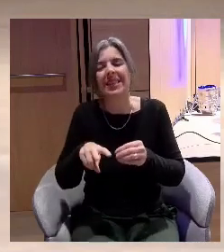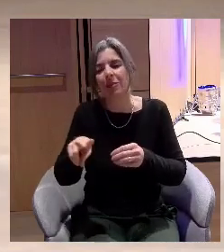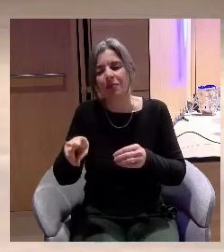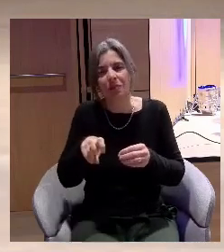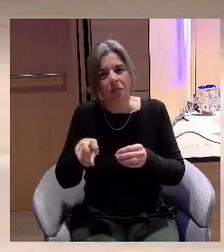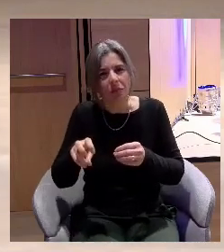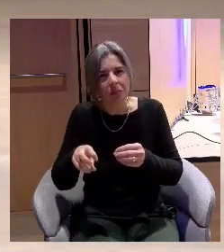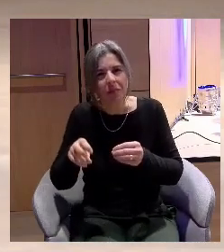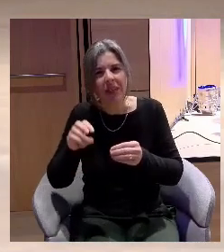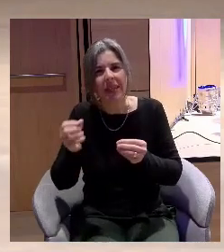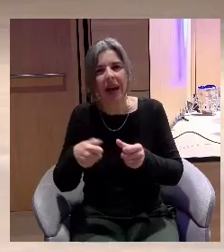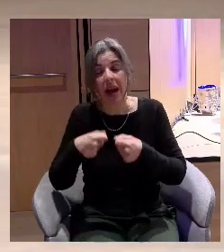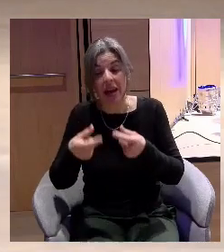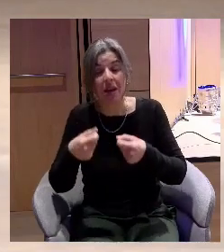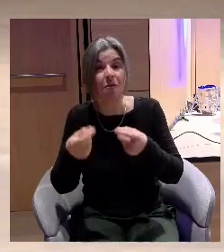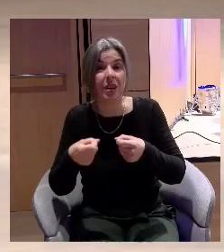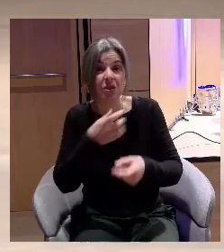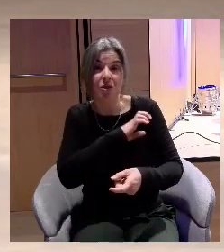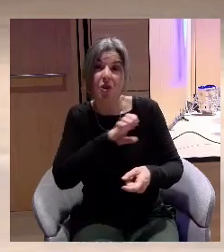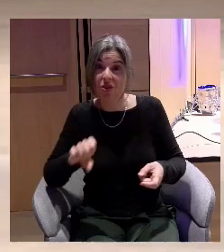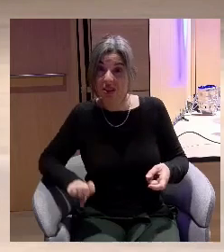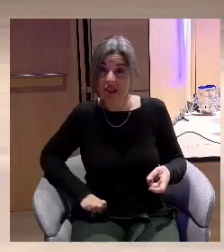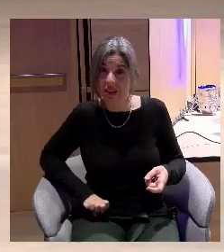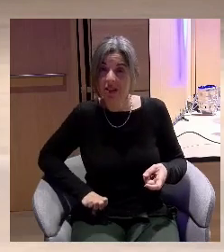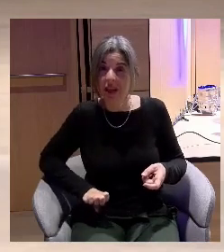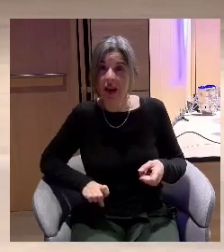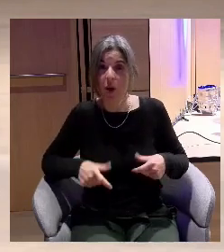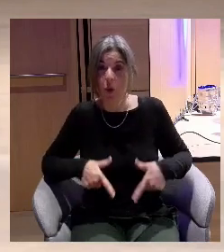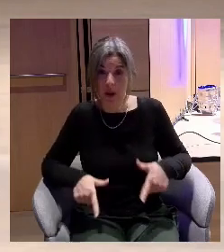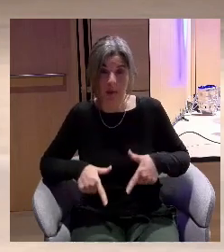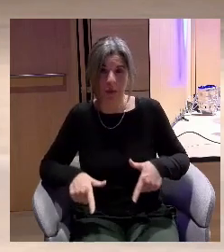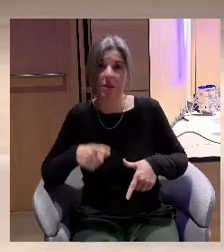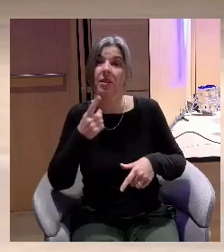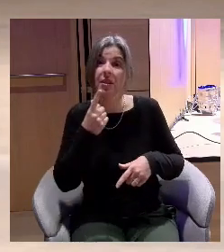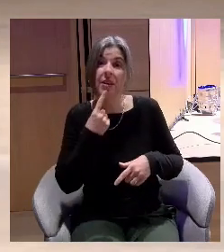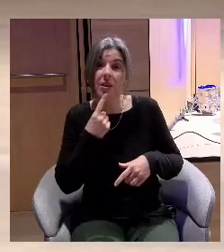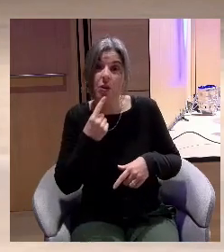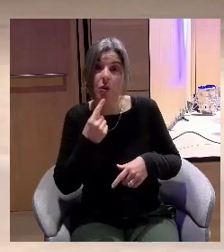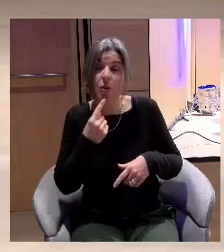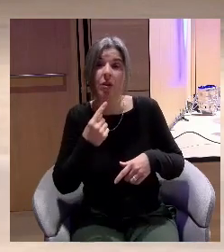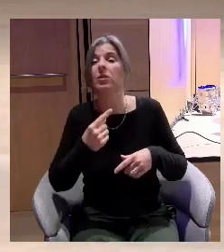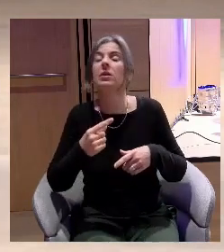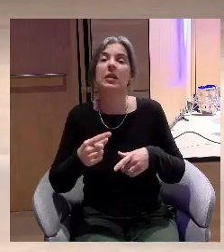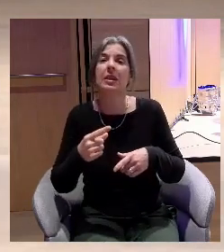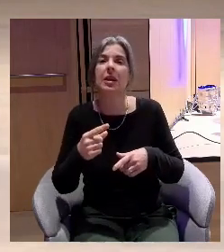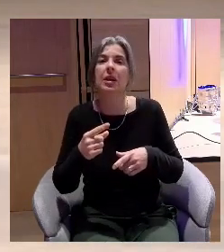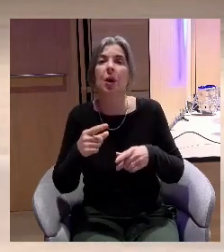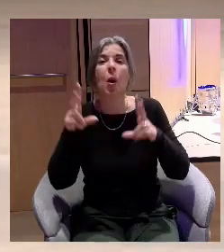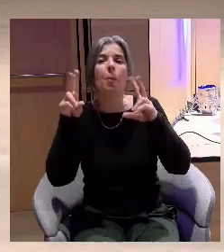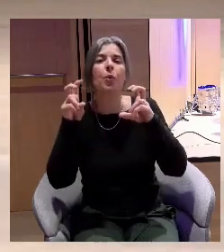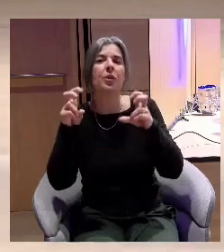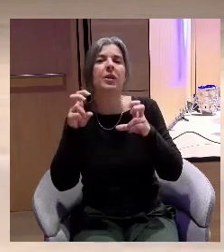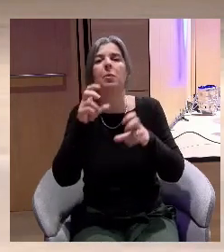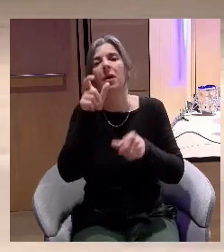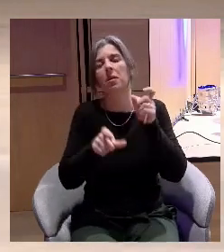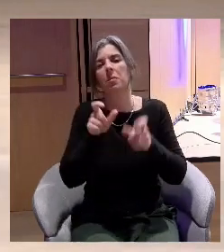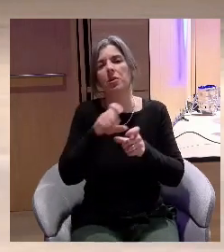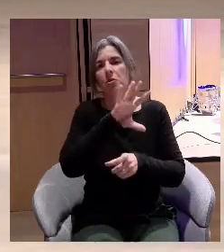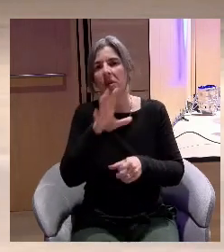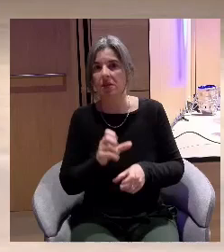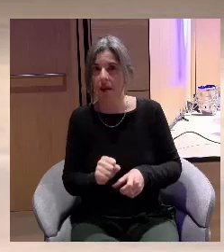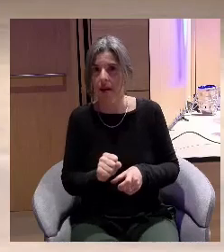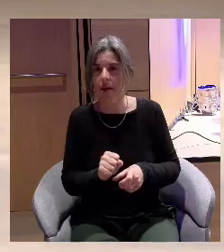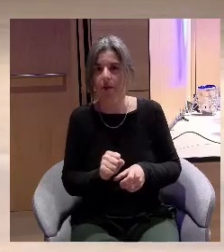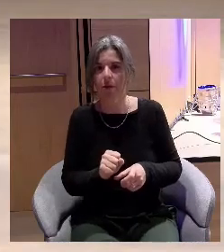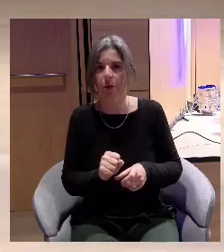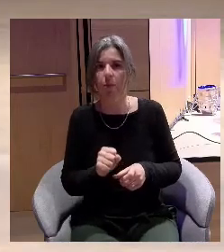que invierte el Ministerio del Interior con su dirección de asuntos afro, pero vuelve y aparece el